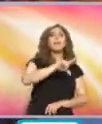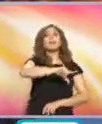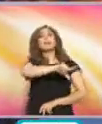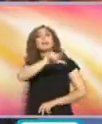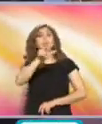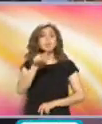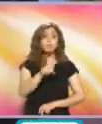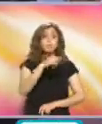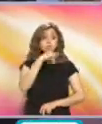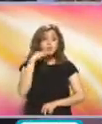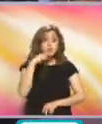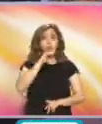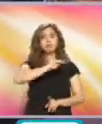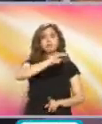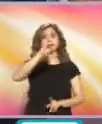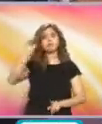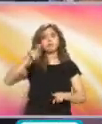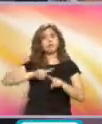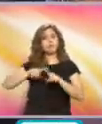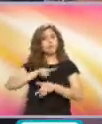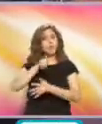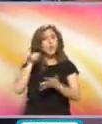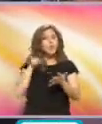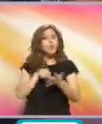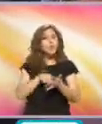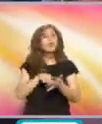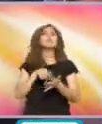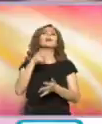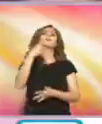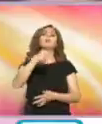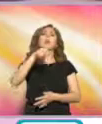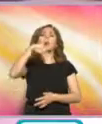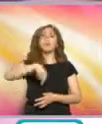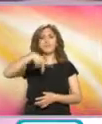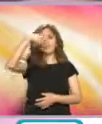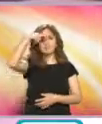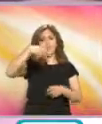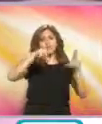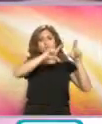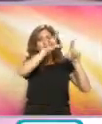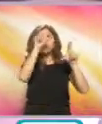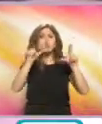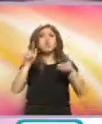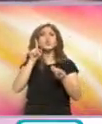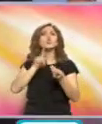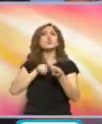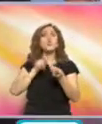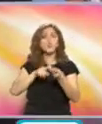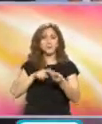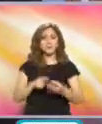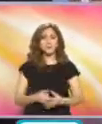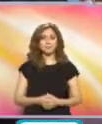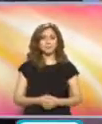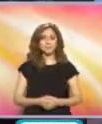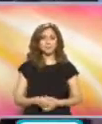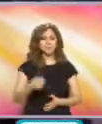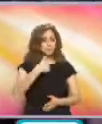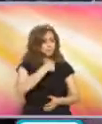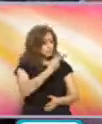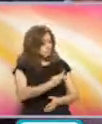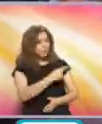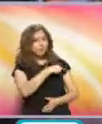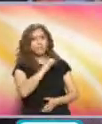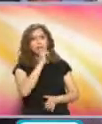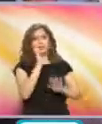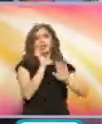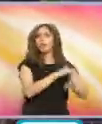Cincieta. Pero, Sí. pero dime, aquí en la República Mexicana, ¿dónde los vamos a encontrar? Bueno, Tocamos Ya mañana. no te voy a preguntar nada, Tito, todo lo Sí, sabe él. A ver, ya.